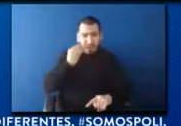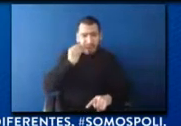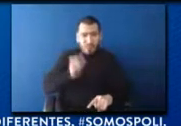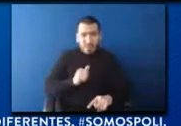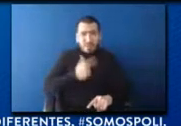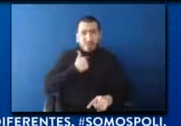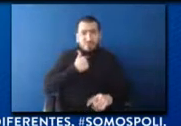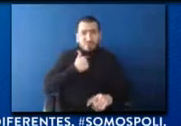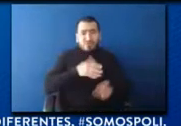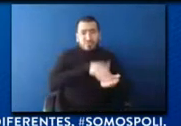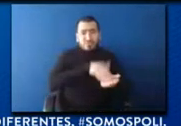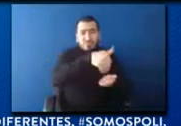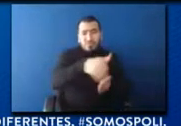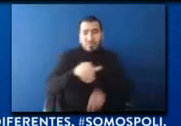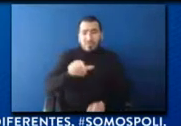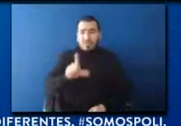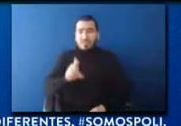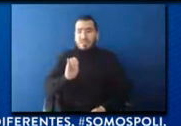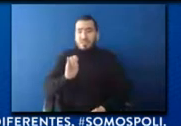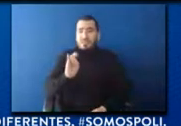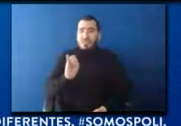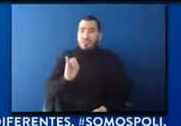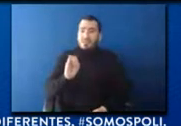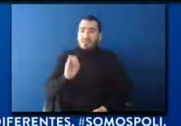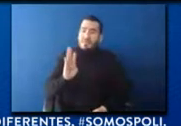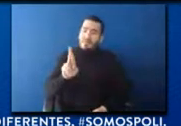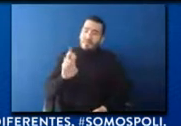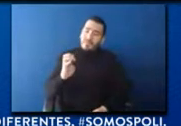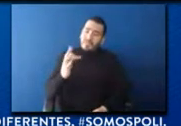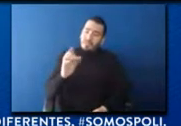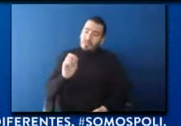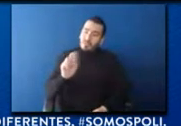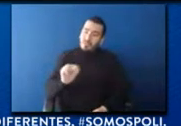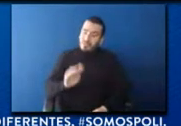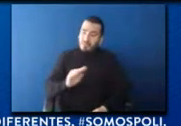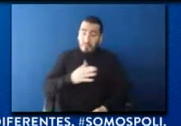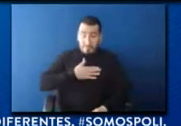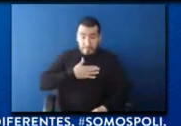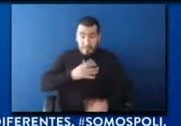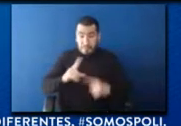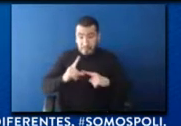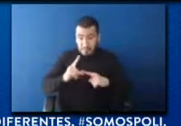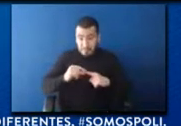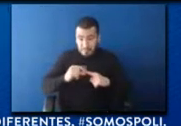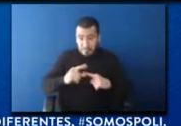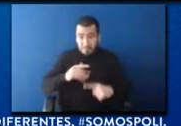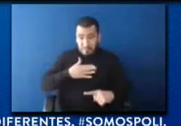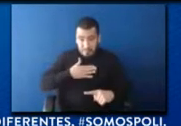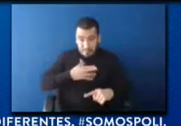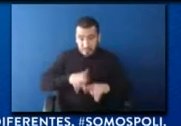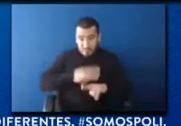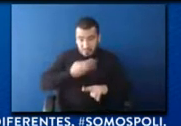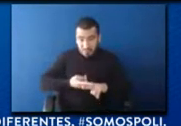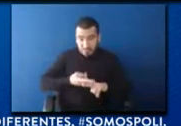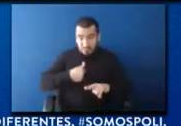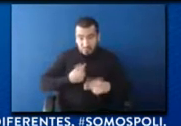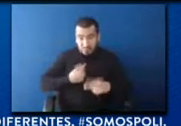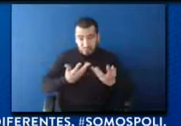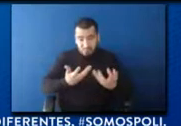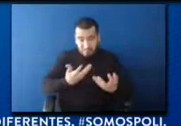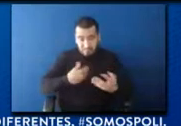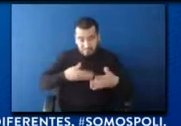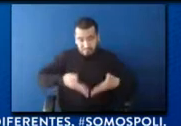el programa Libretón. Pero a mi primo o a mi sobrino que es nativo, que nació en el mundo digital y que quiere